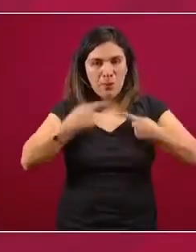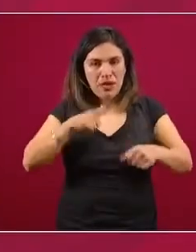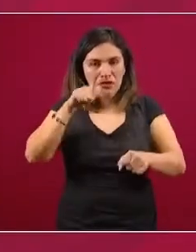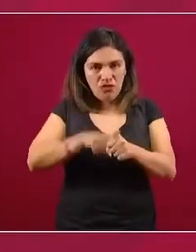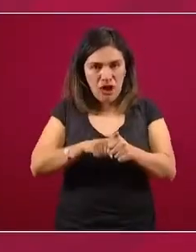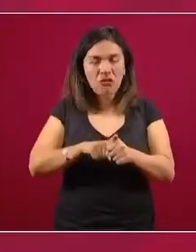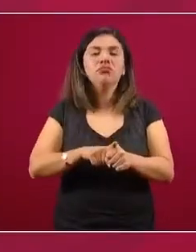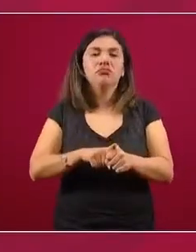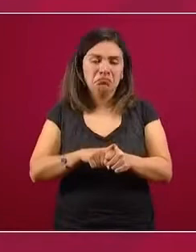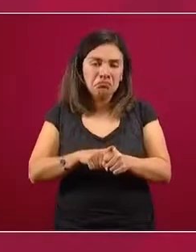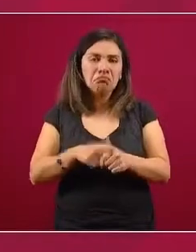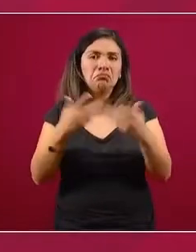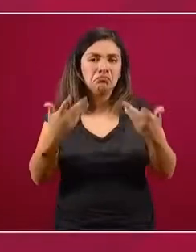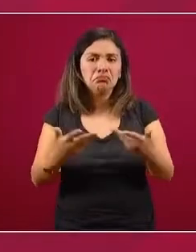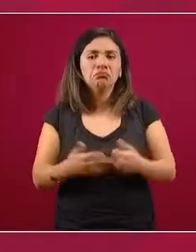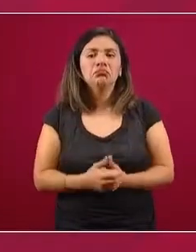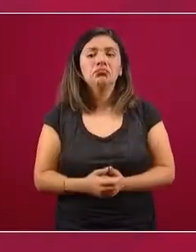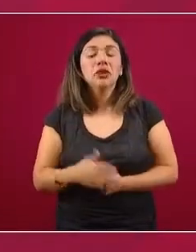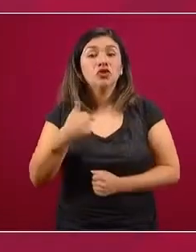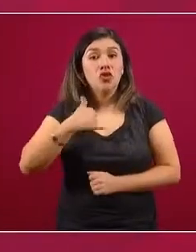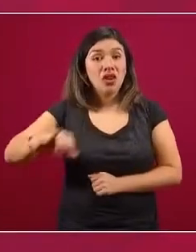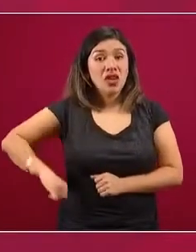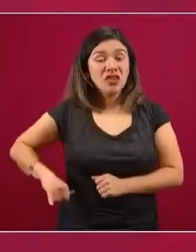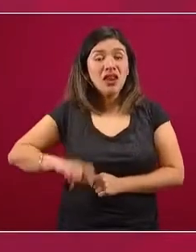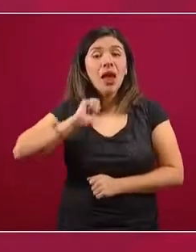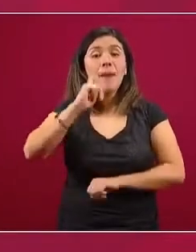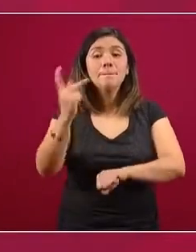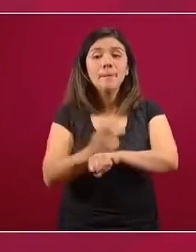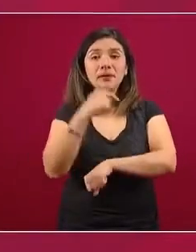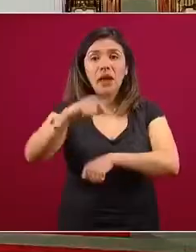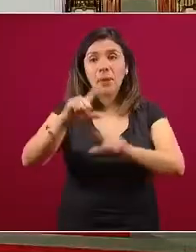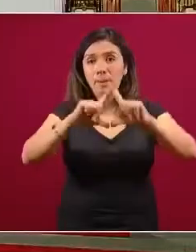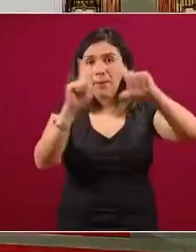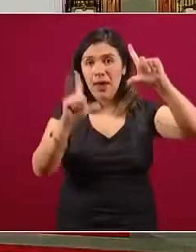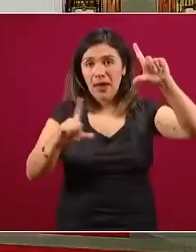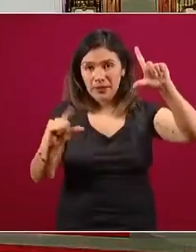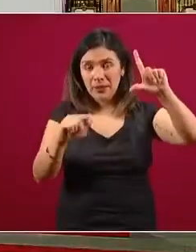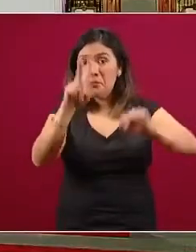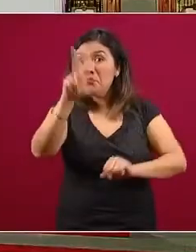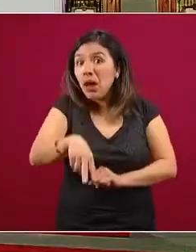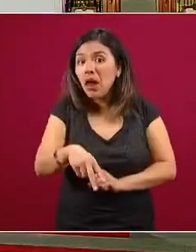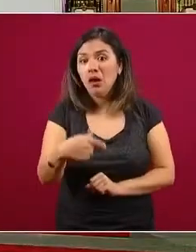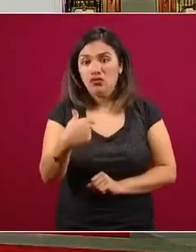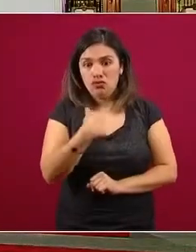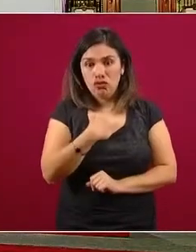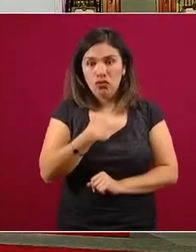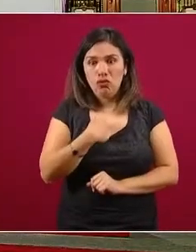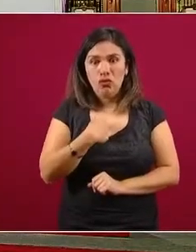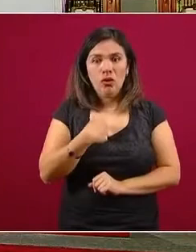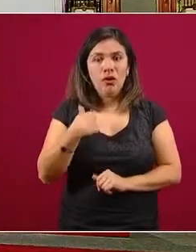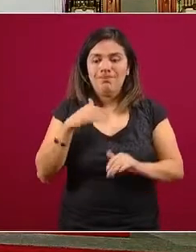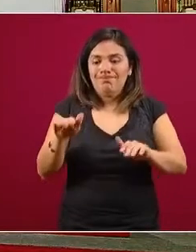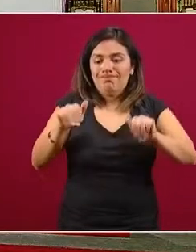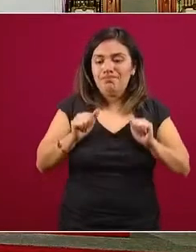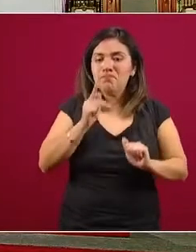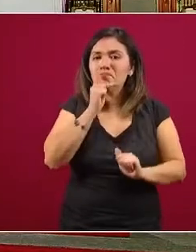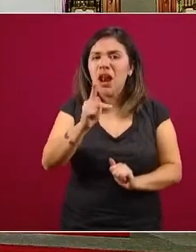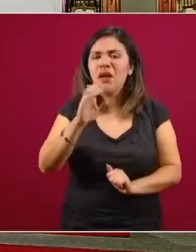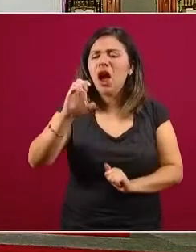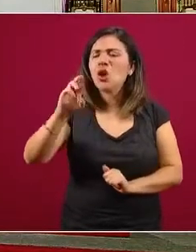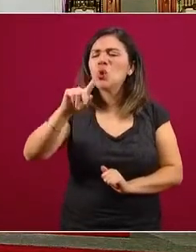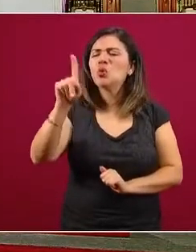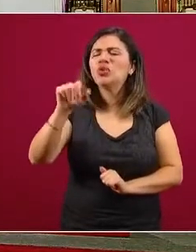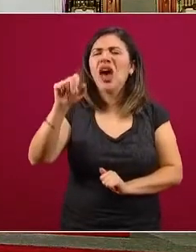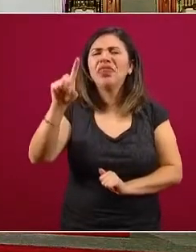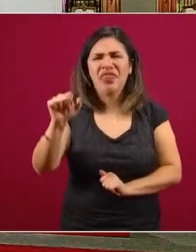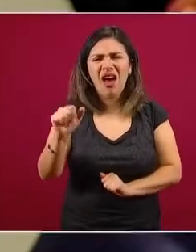como funcionario, y lo que nos interesa que ocurra en el país. Por cierto, nosotros nos abstenemos de usar la palabra cruzada.